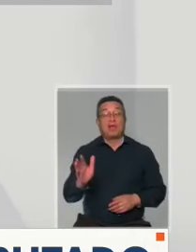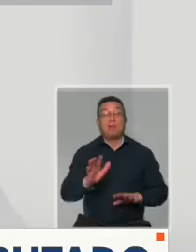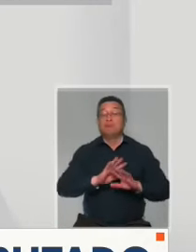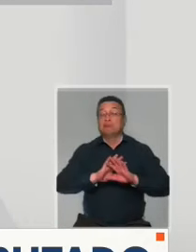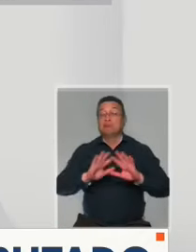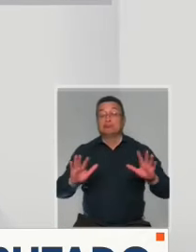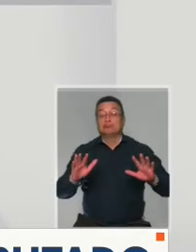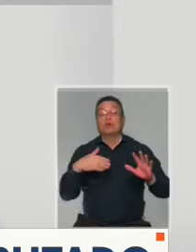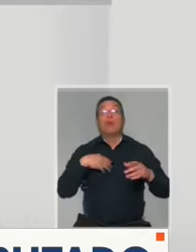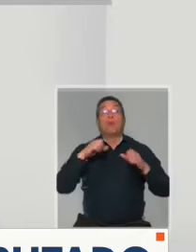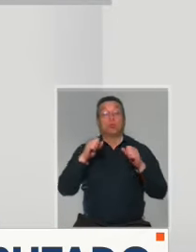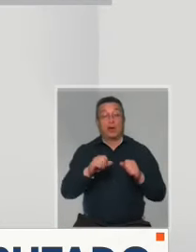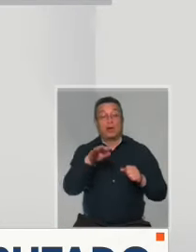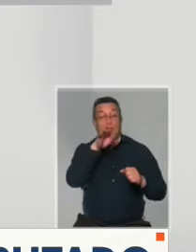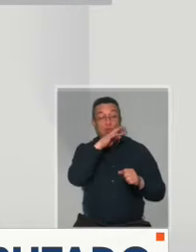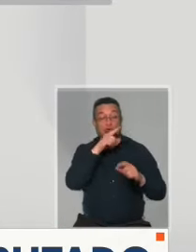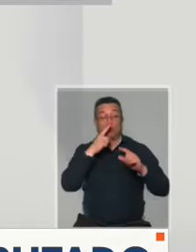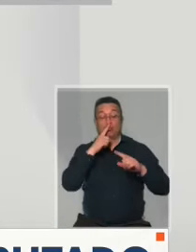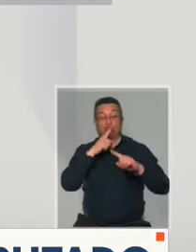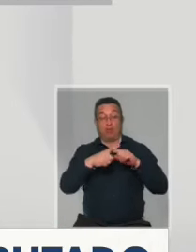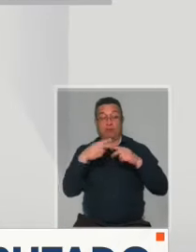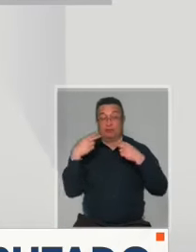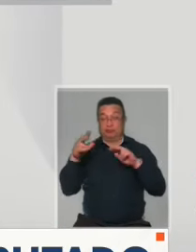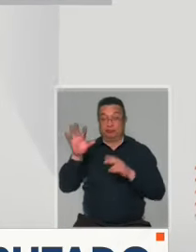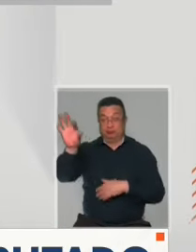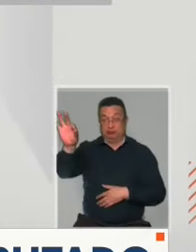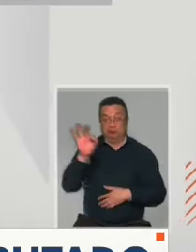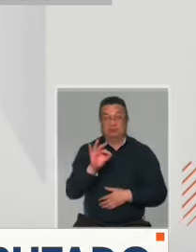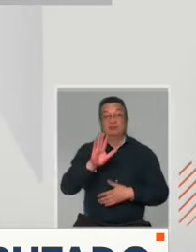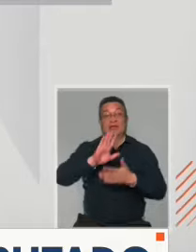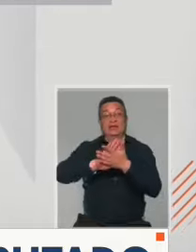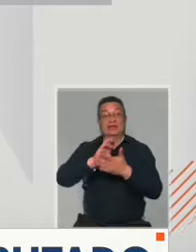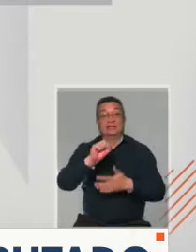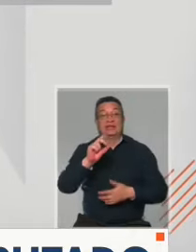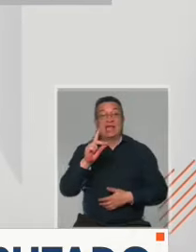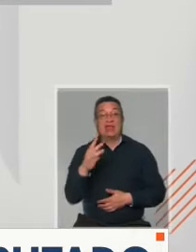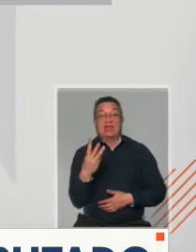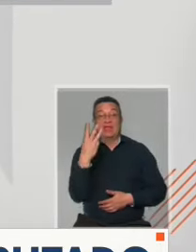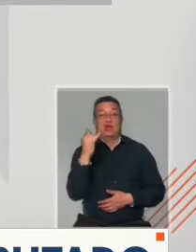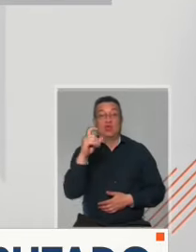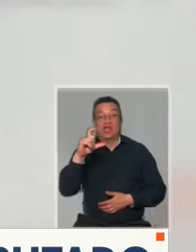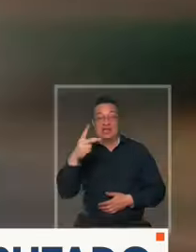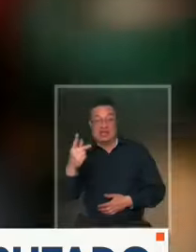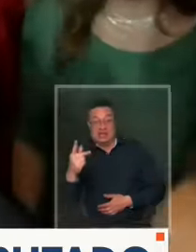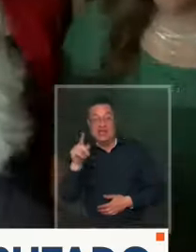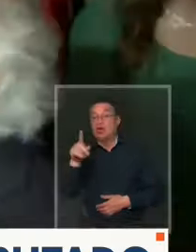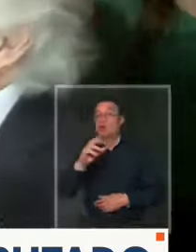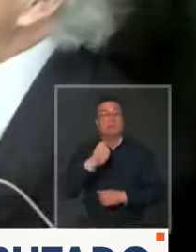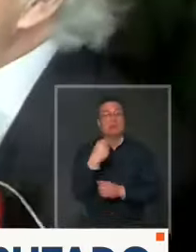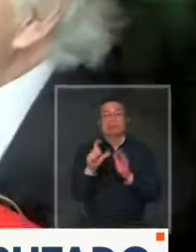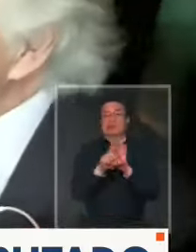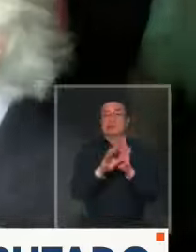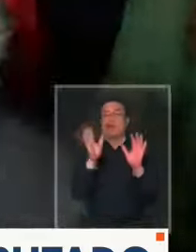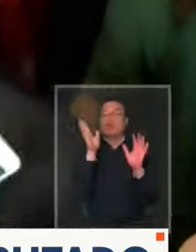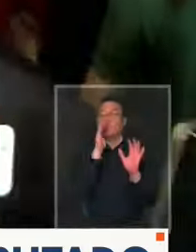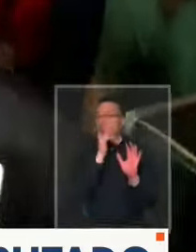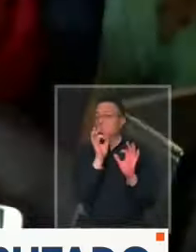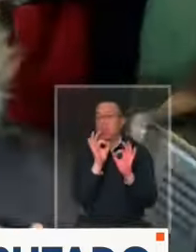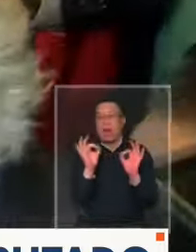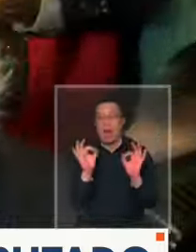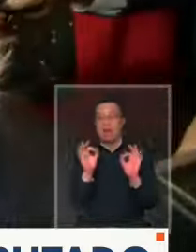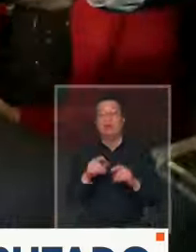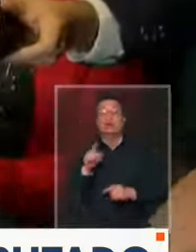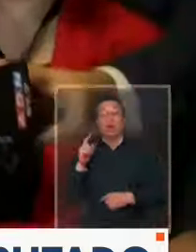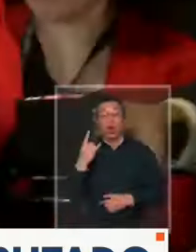de que se haya podido usar su nombre, don Andrés Chadwick no ha incurrido en ningún hecho ilícito. La directiva de su partido, la